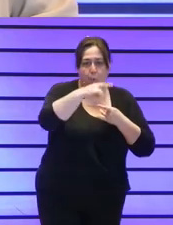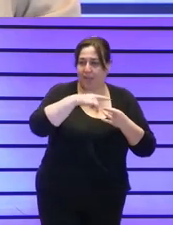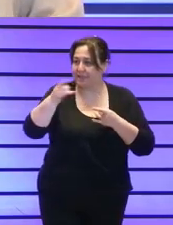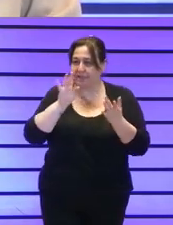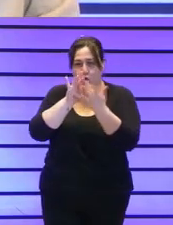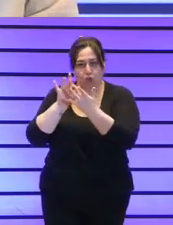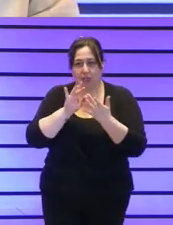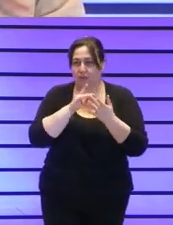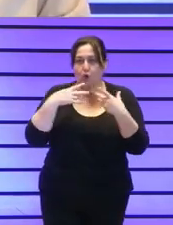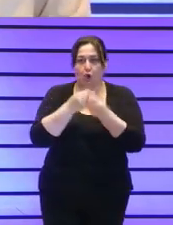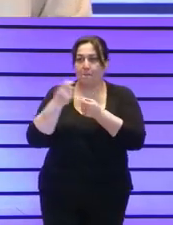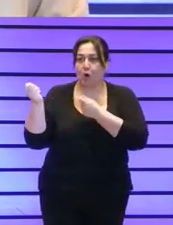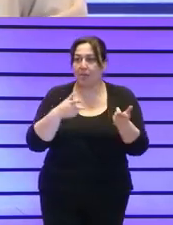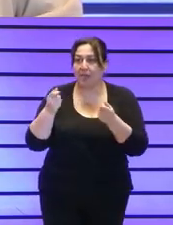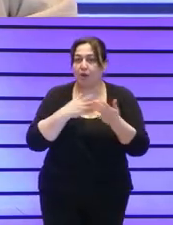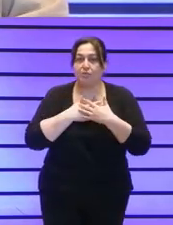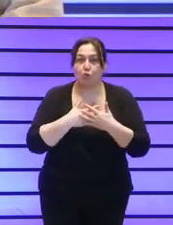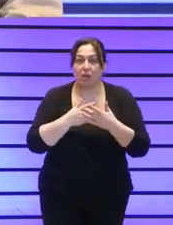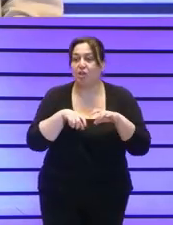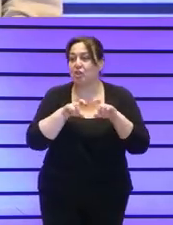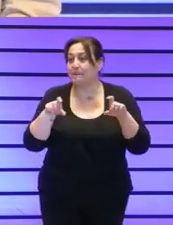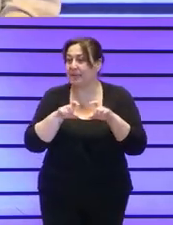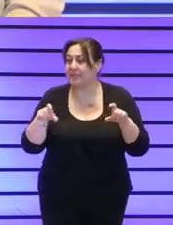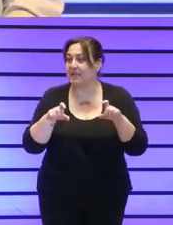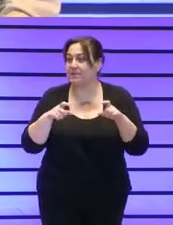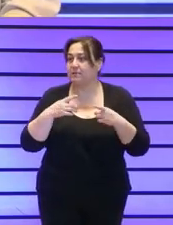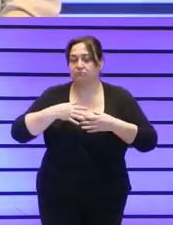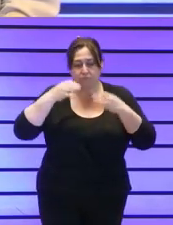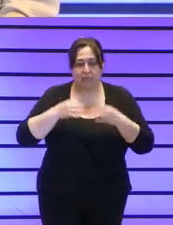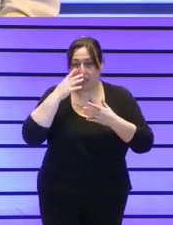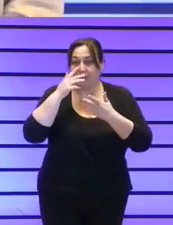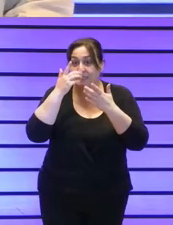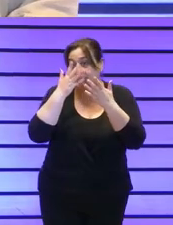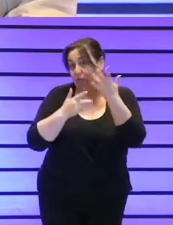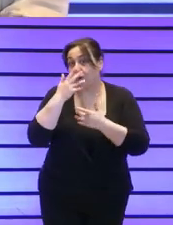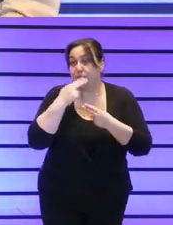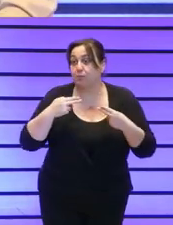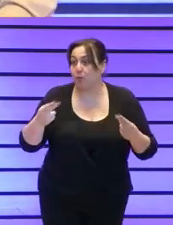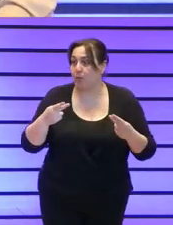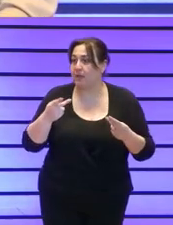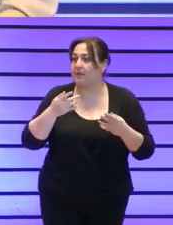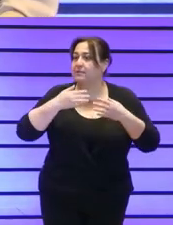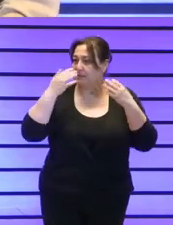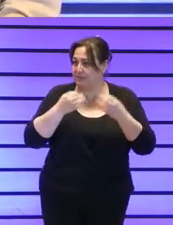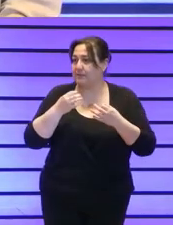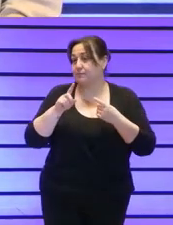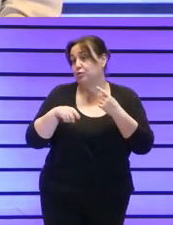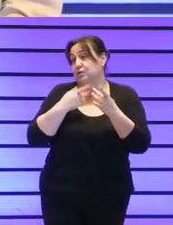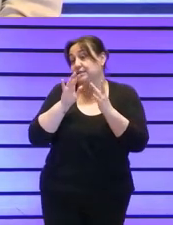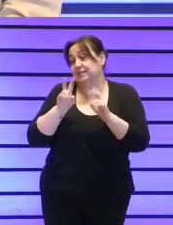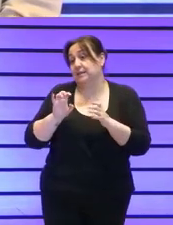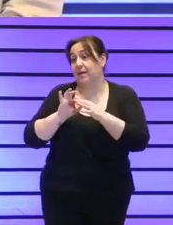con voluntarios, con empresas, por supuesto con administraciones públicas, y luego llegaremos al tema de la financiación,